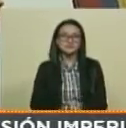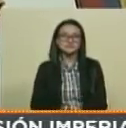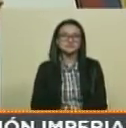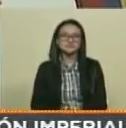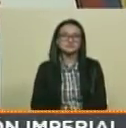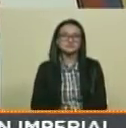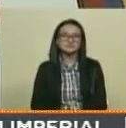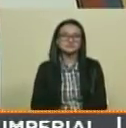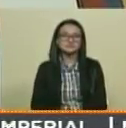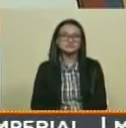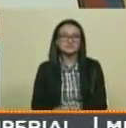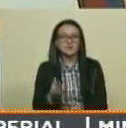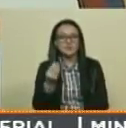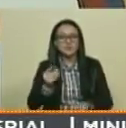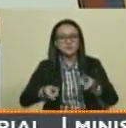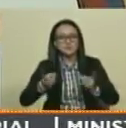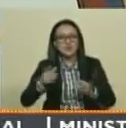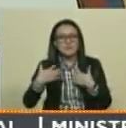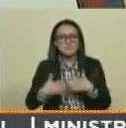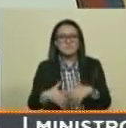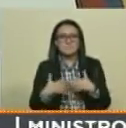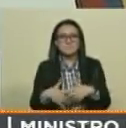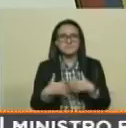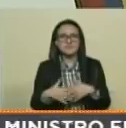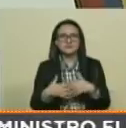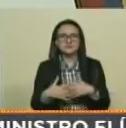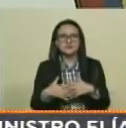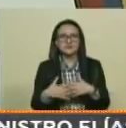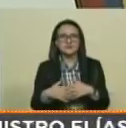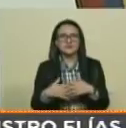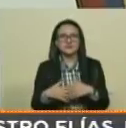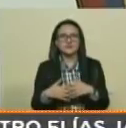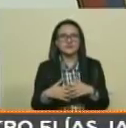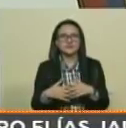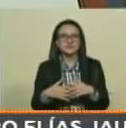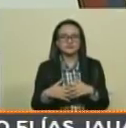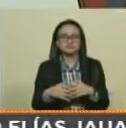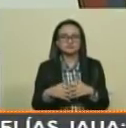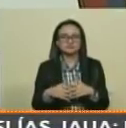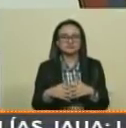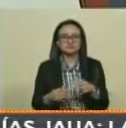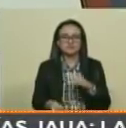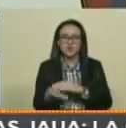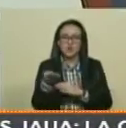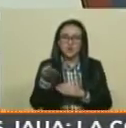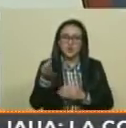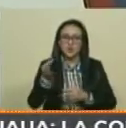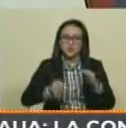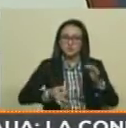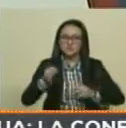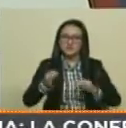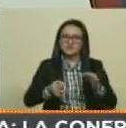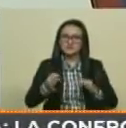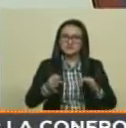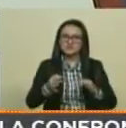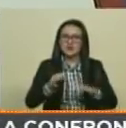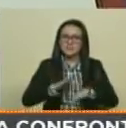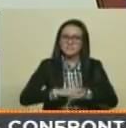Muchos de los empresarios y funcionarios que se libraron de ser llevados ante la justicia lo hicieron porque